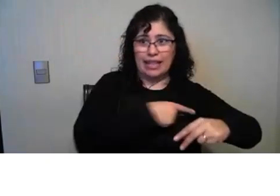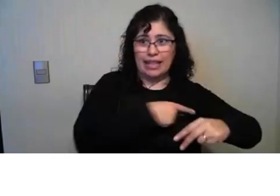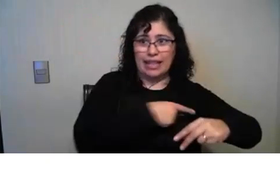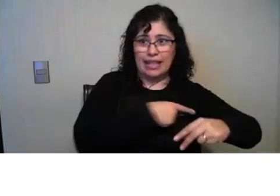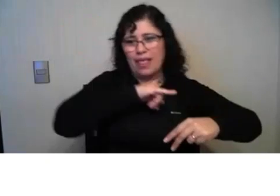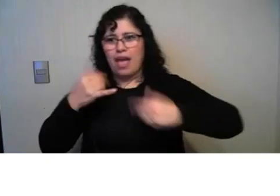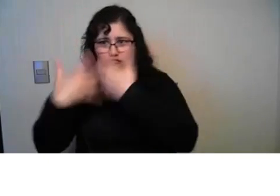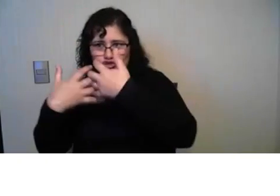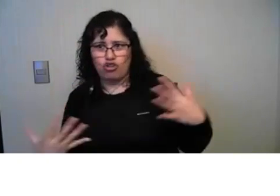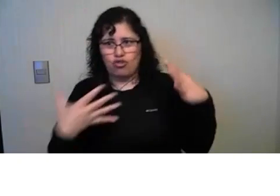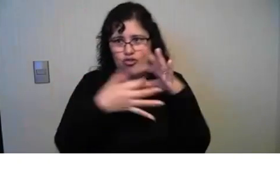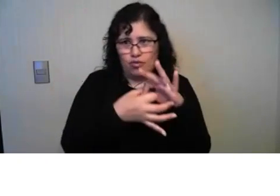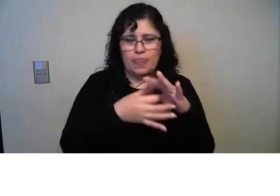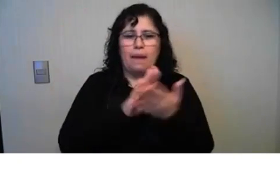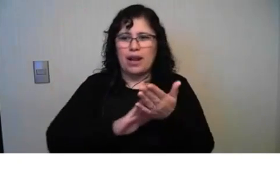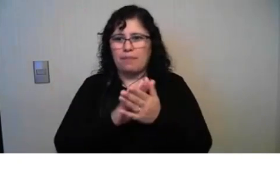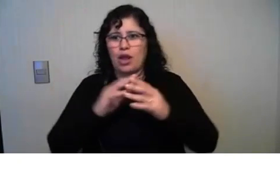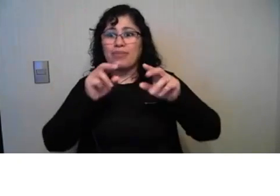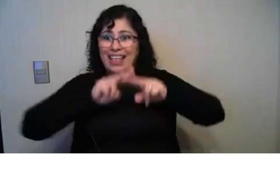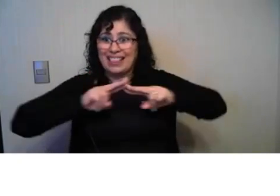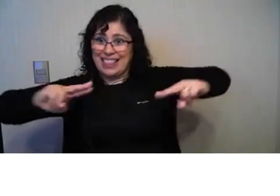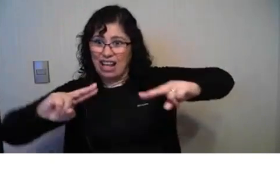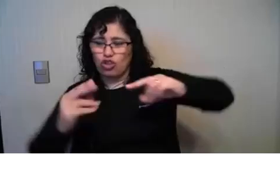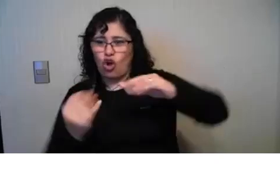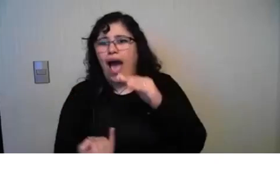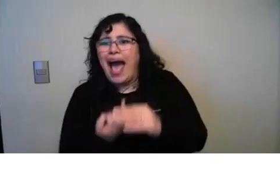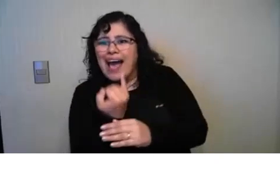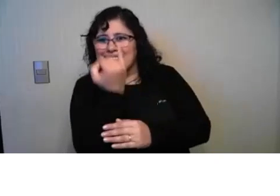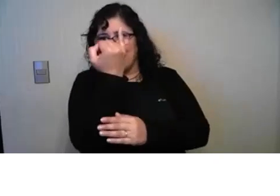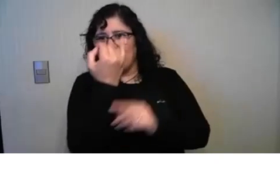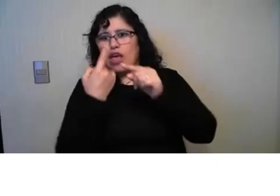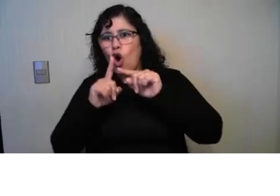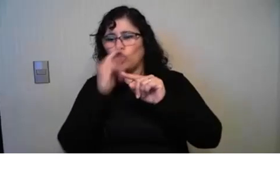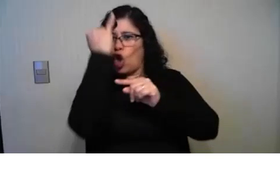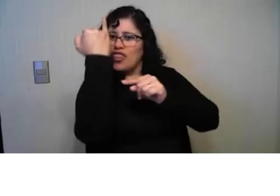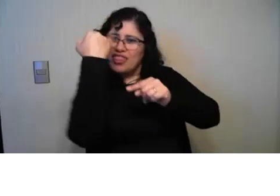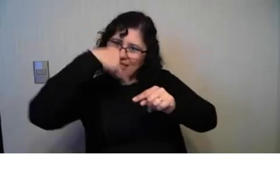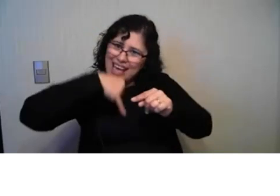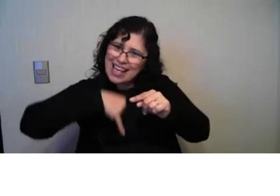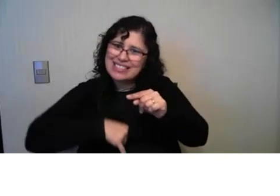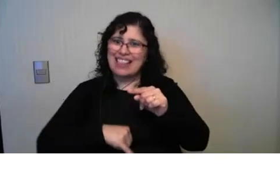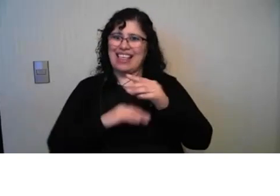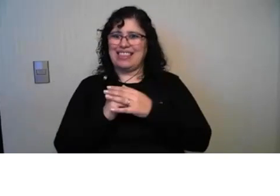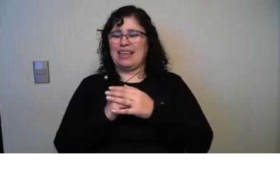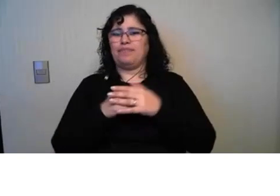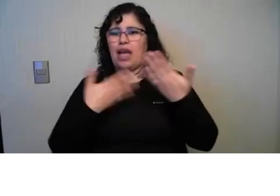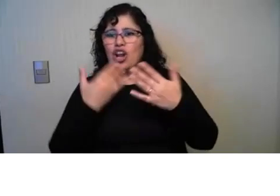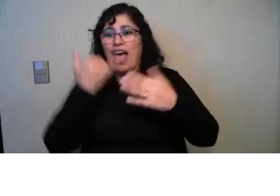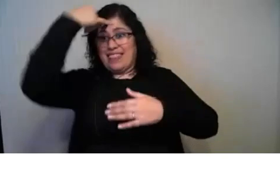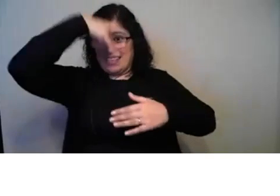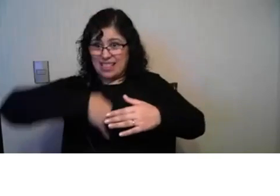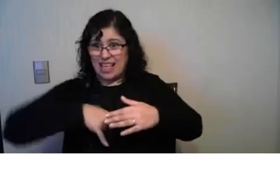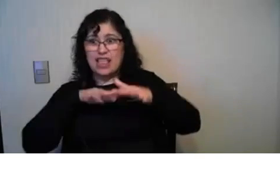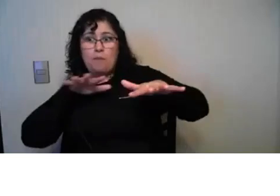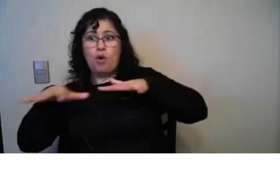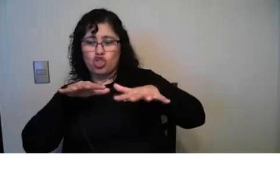o tractos que son ascendentes y tractos que son descendentes. De los descendentes los motores, y los van a